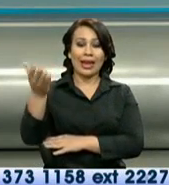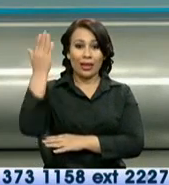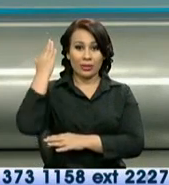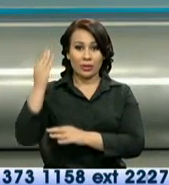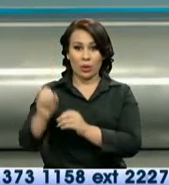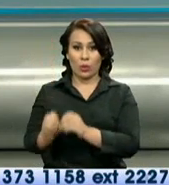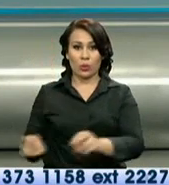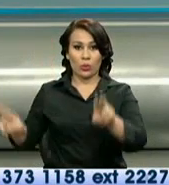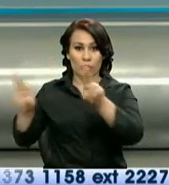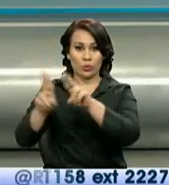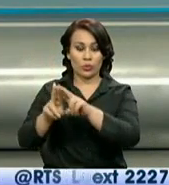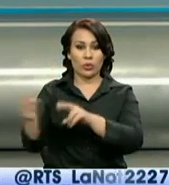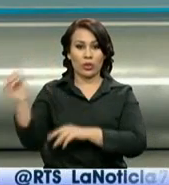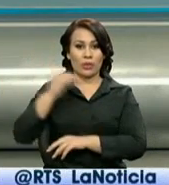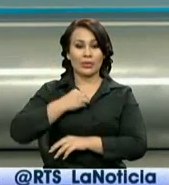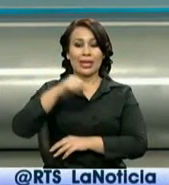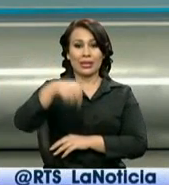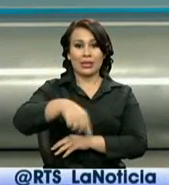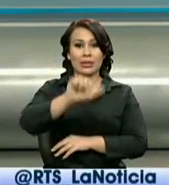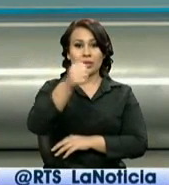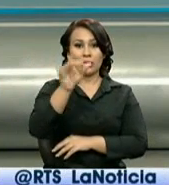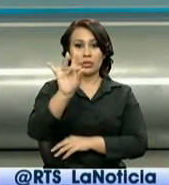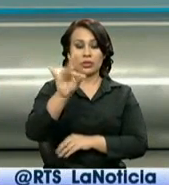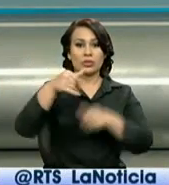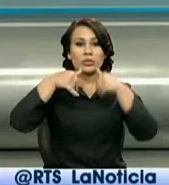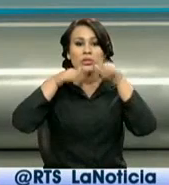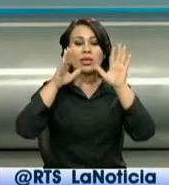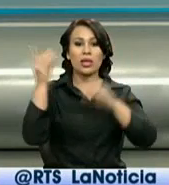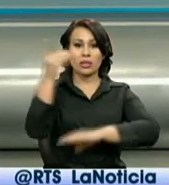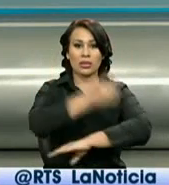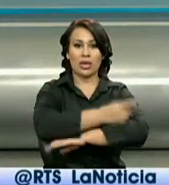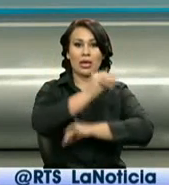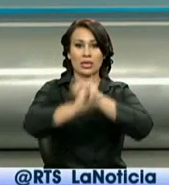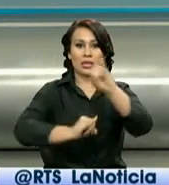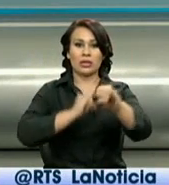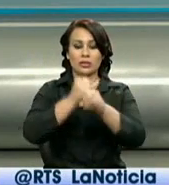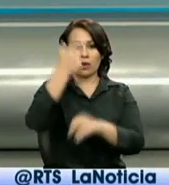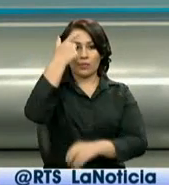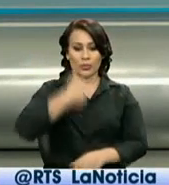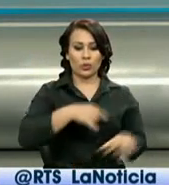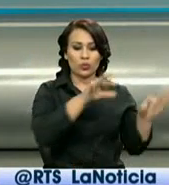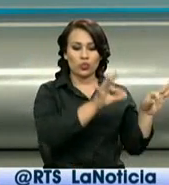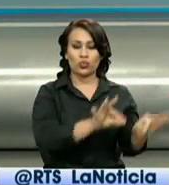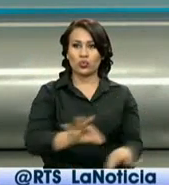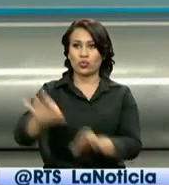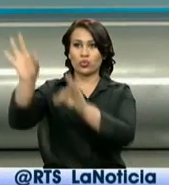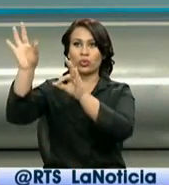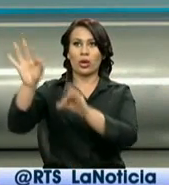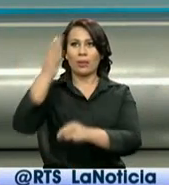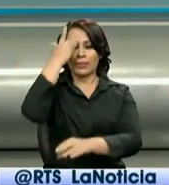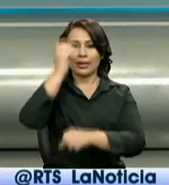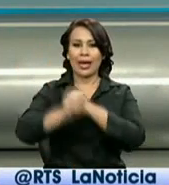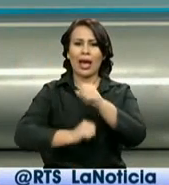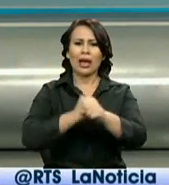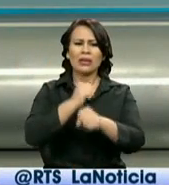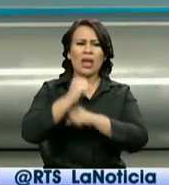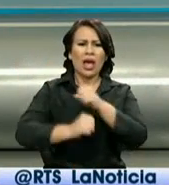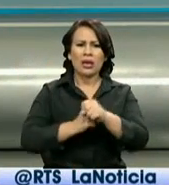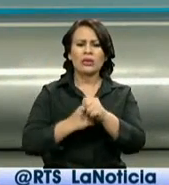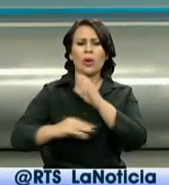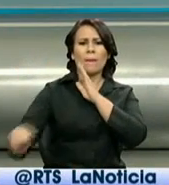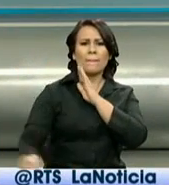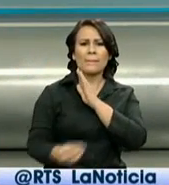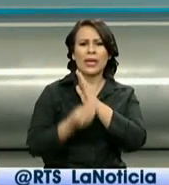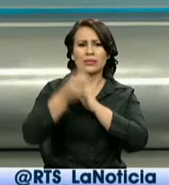Unidas declaró el 18 de diciembre como el Día Internacional del Migrante, considerando que cada año se incrementa el número de